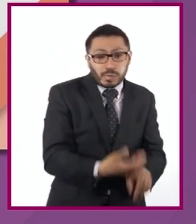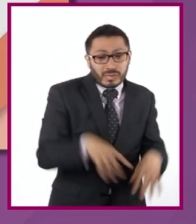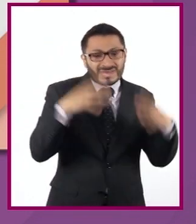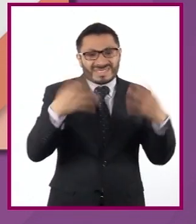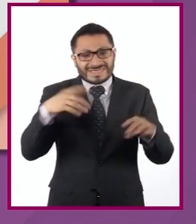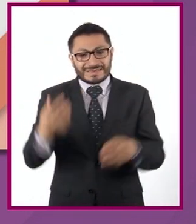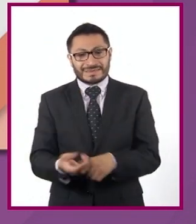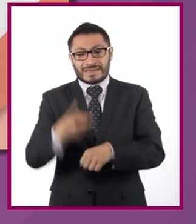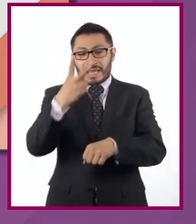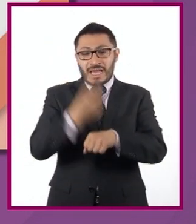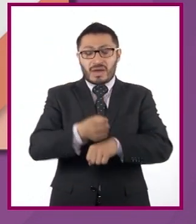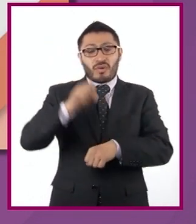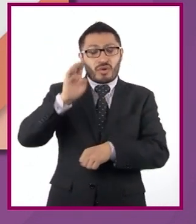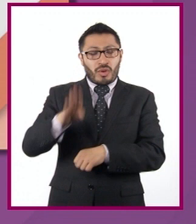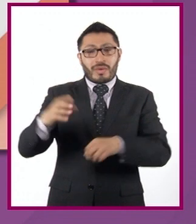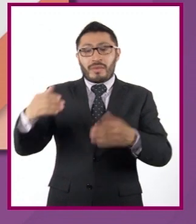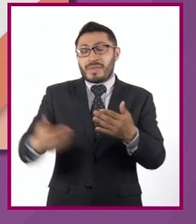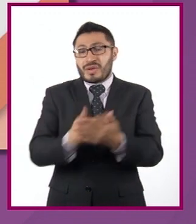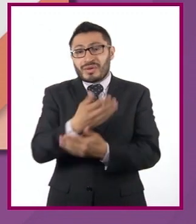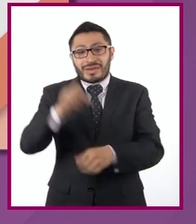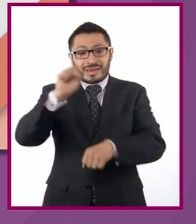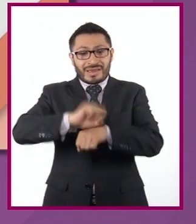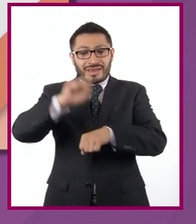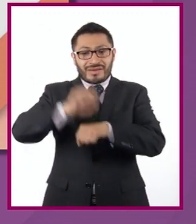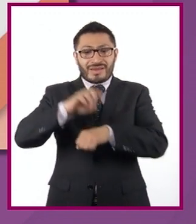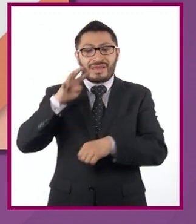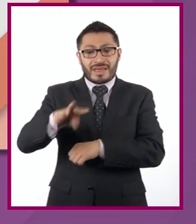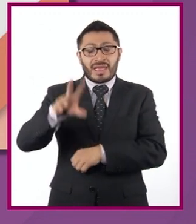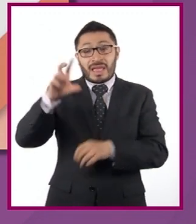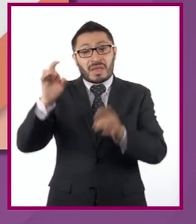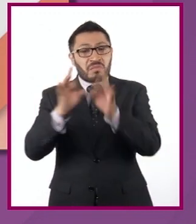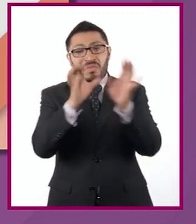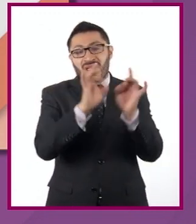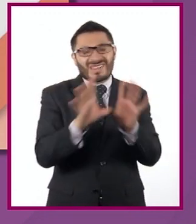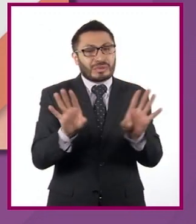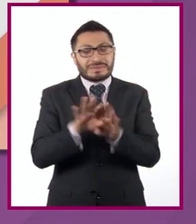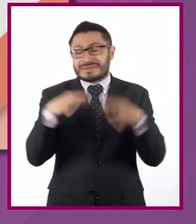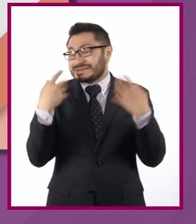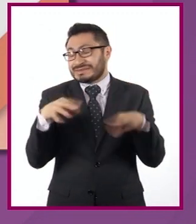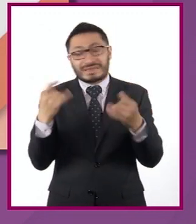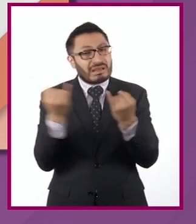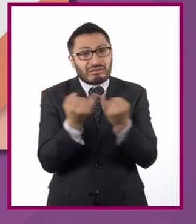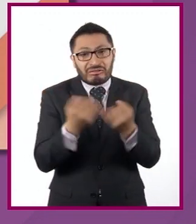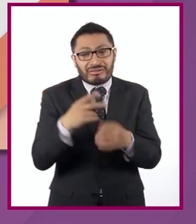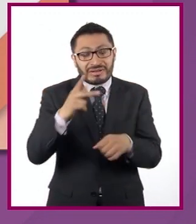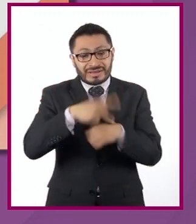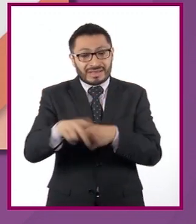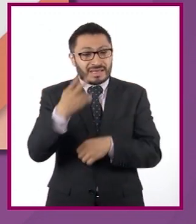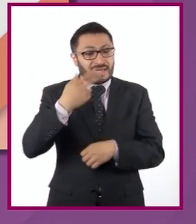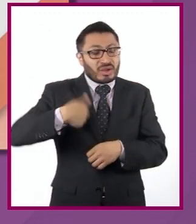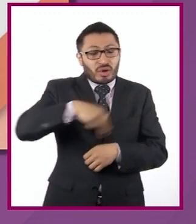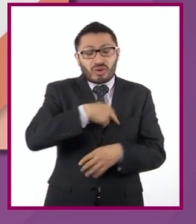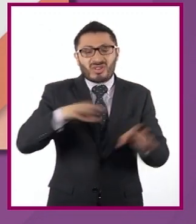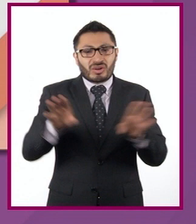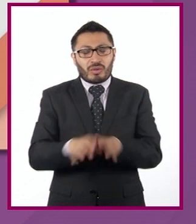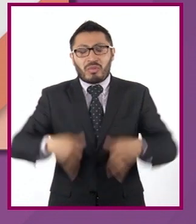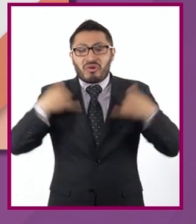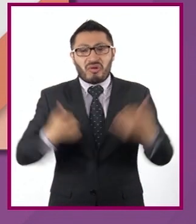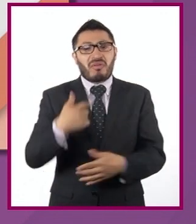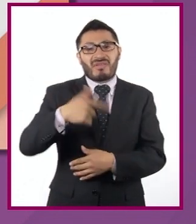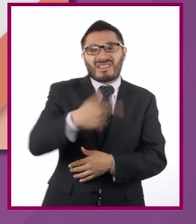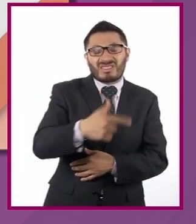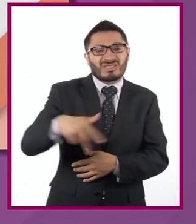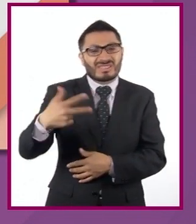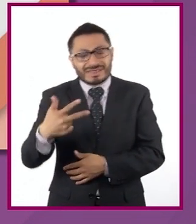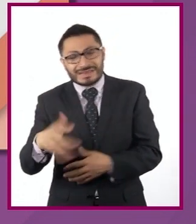secundaria 19 y otros sucesos de no menor relevancia. Todos estábamos morros, de 12 o 13, y los